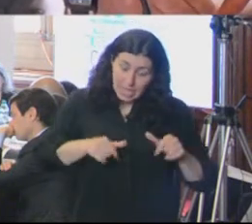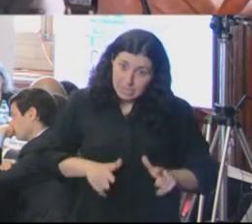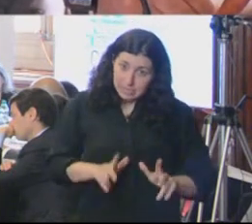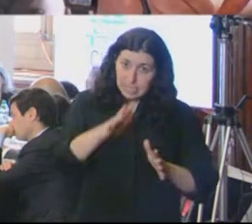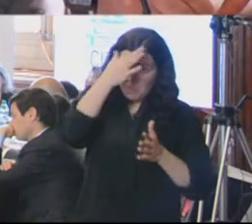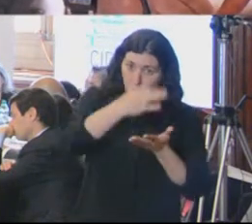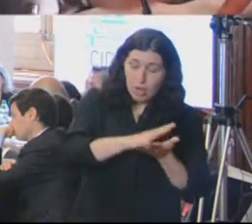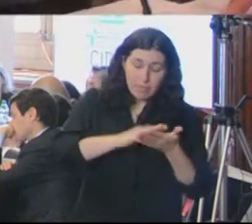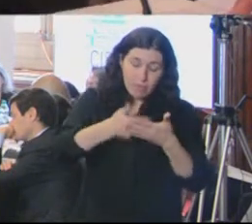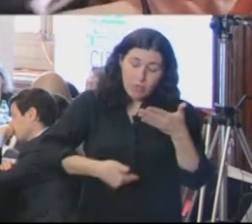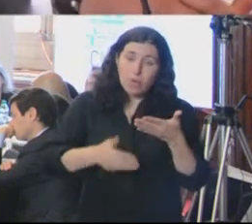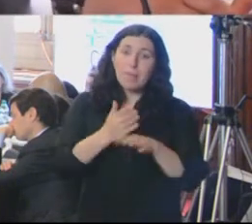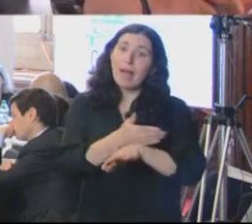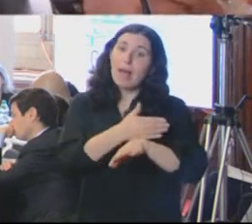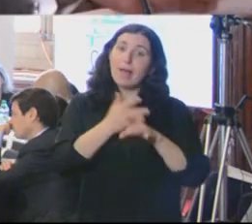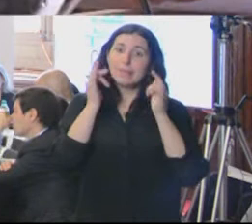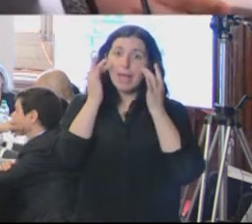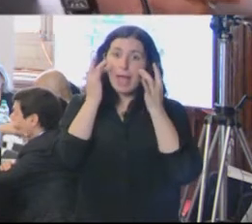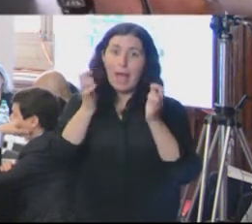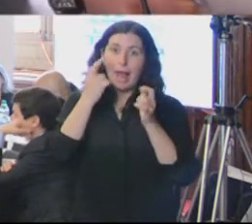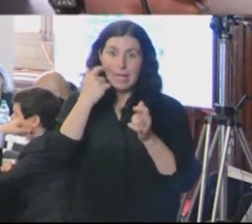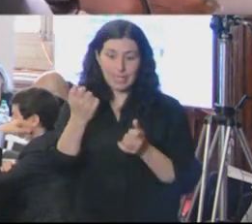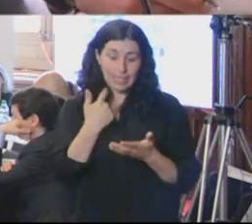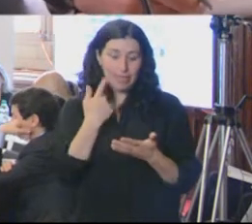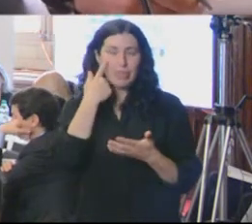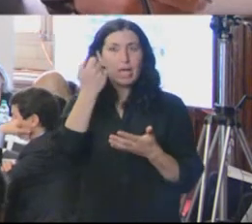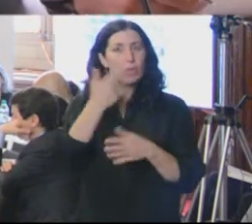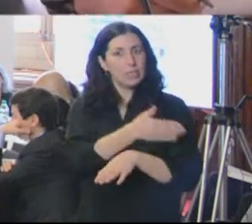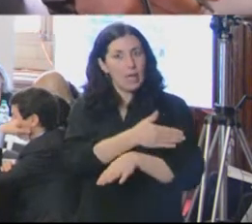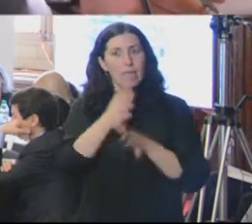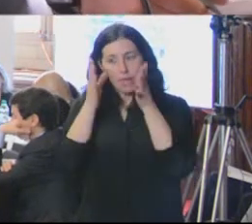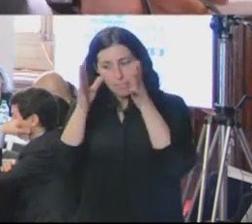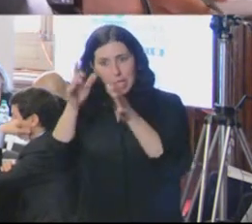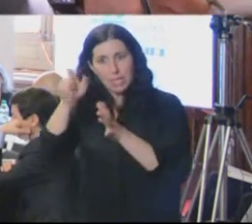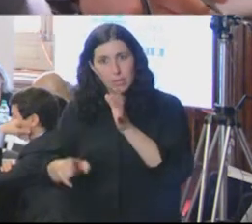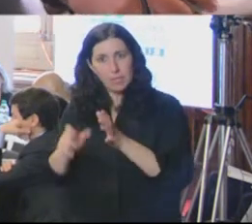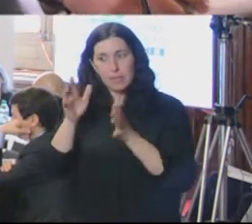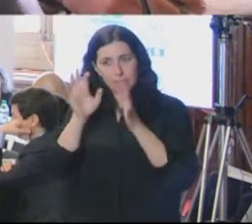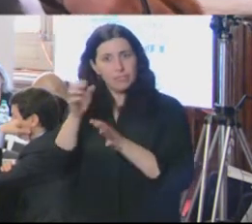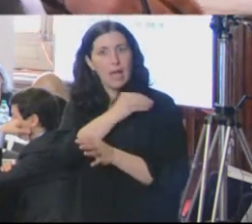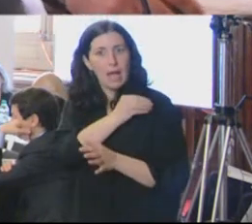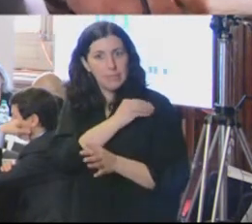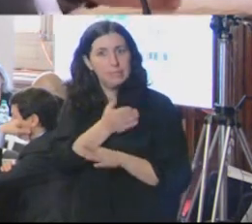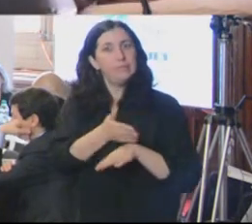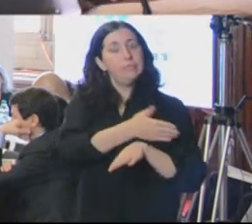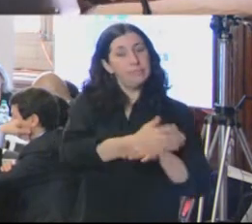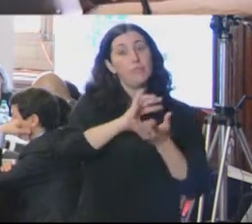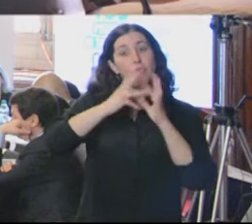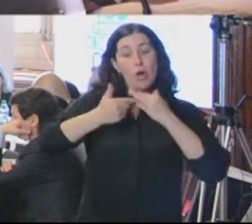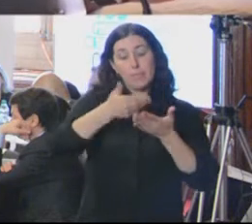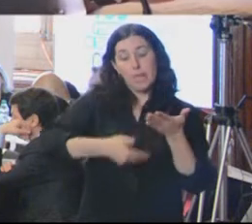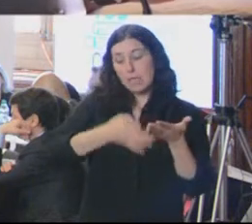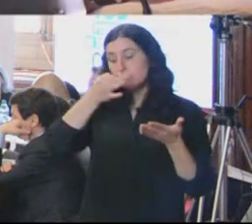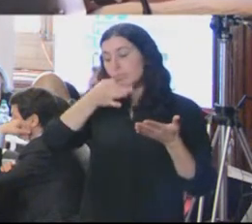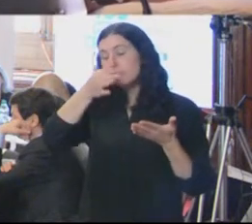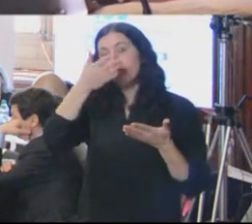del Sistema de Alertas Tempranas SAT, en los cuales se advierten peligros contra la integridad de defensores y líderes y se formulan recomendaciones siendo